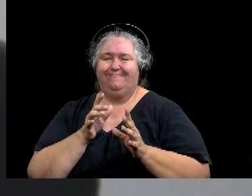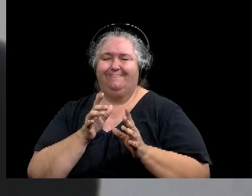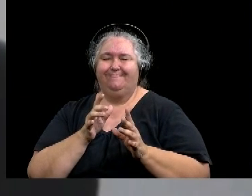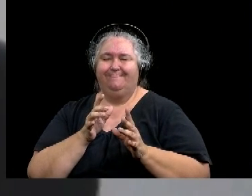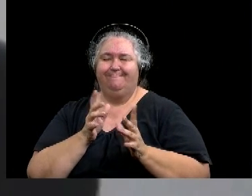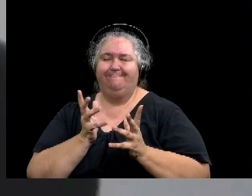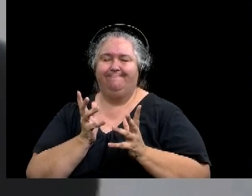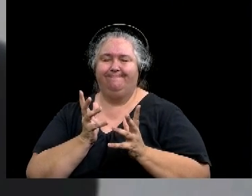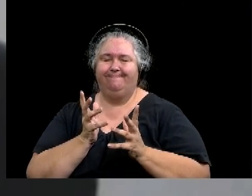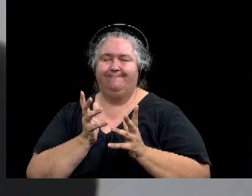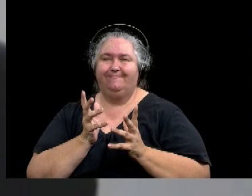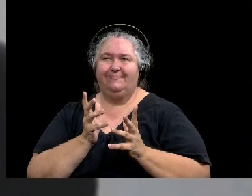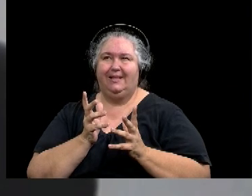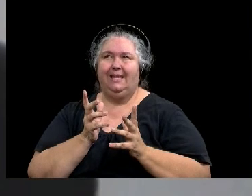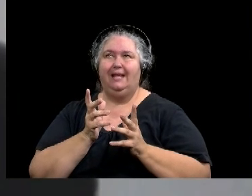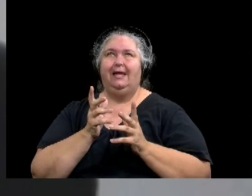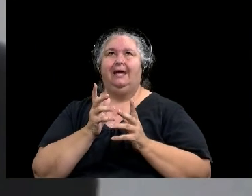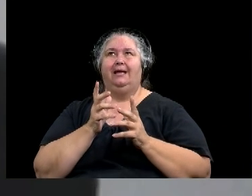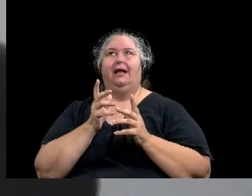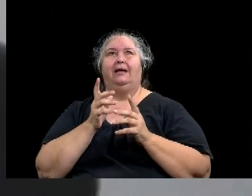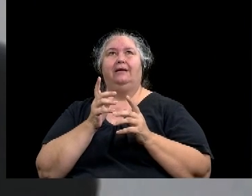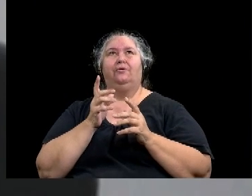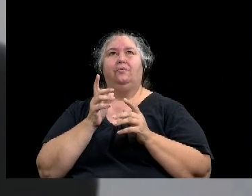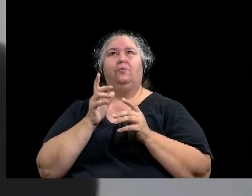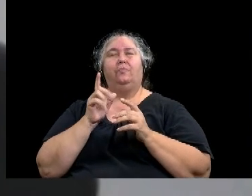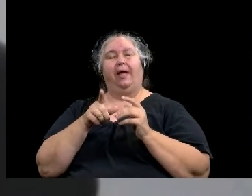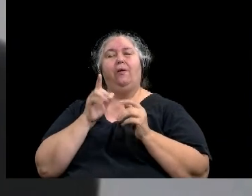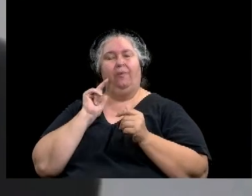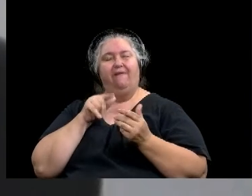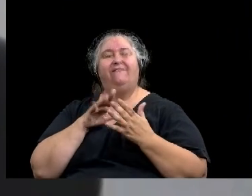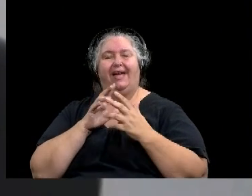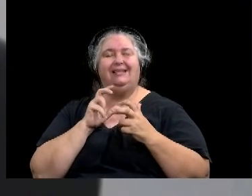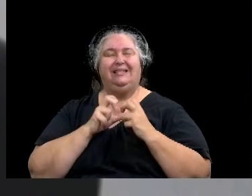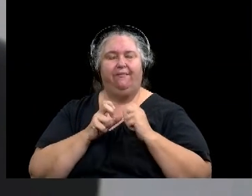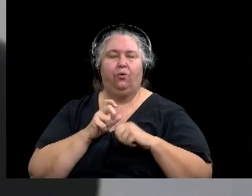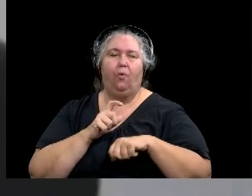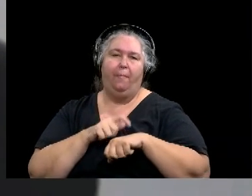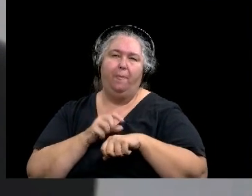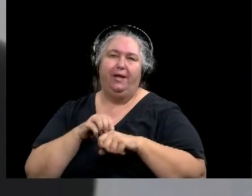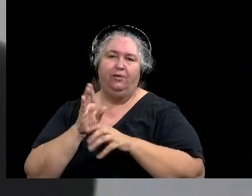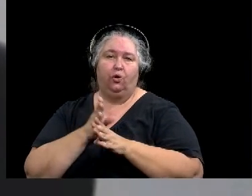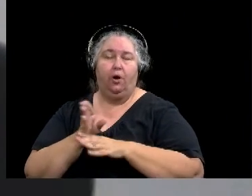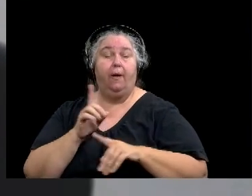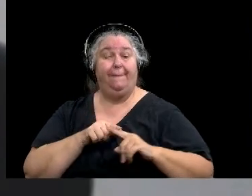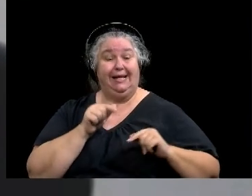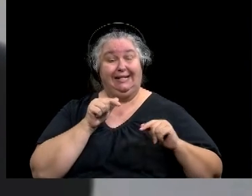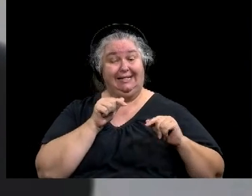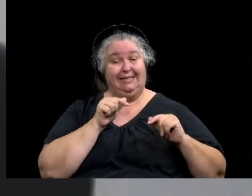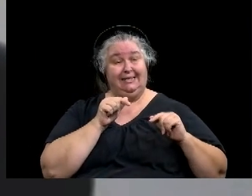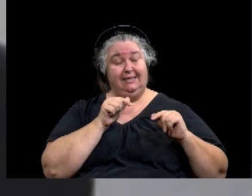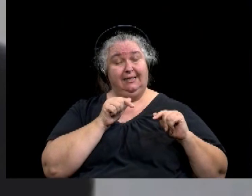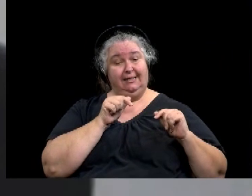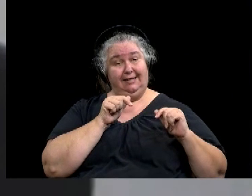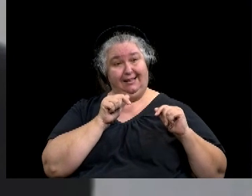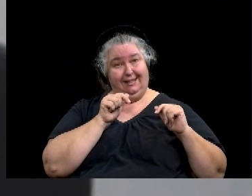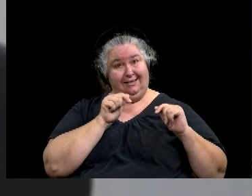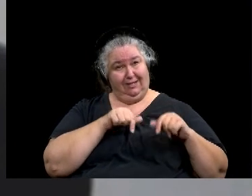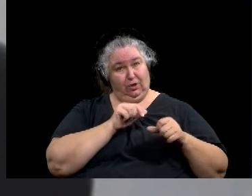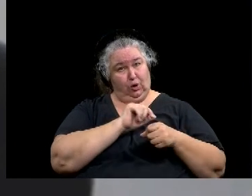este respiratorias técnicos de respirar lo esto es